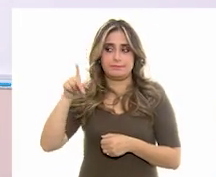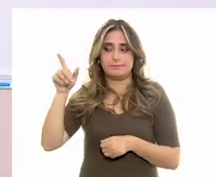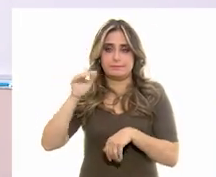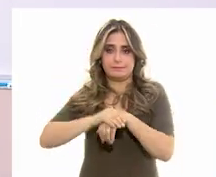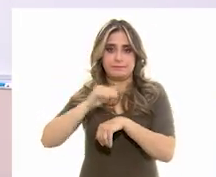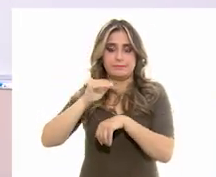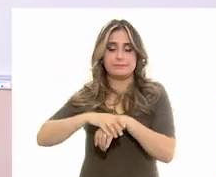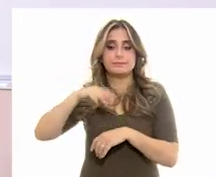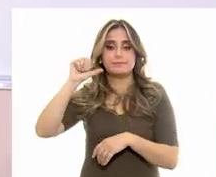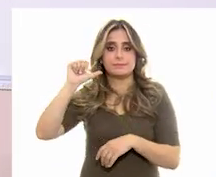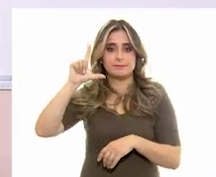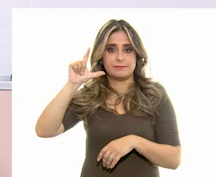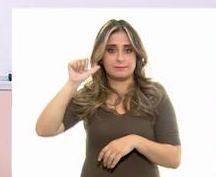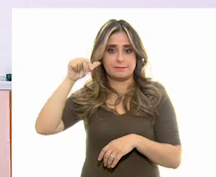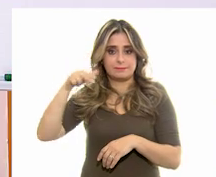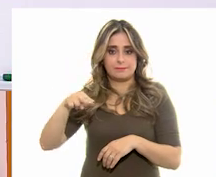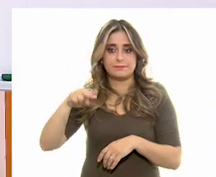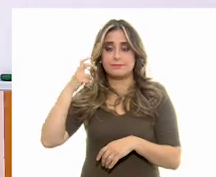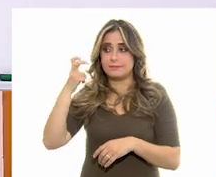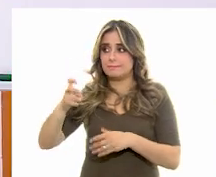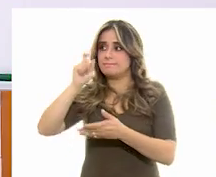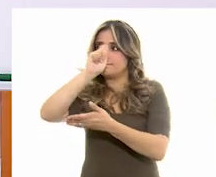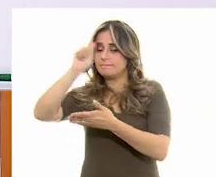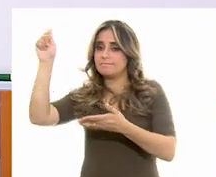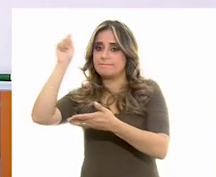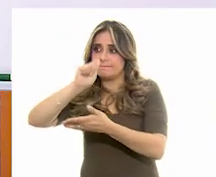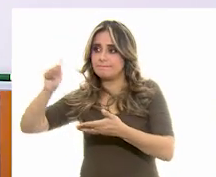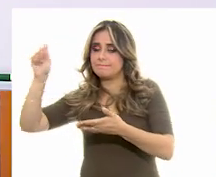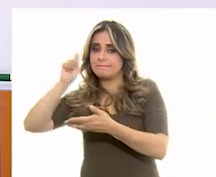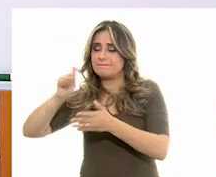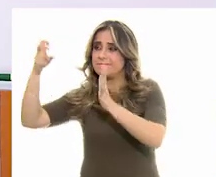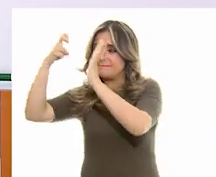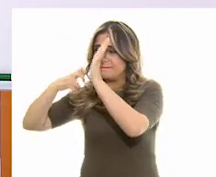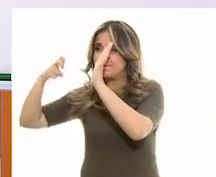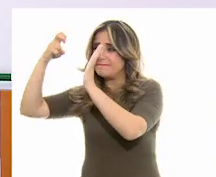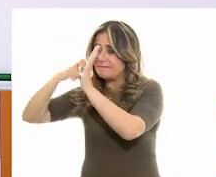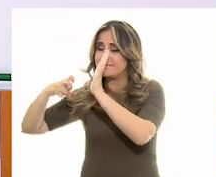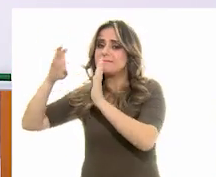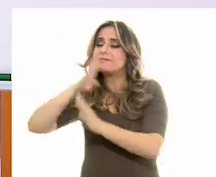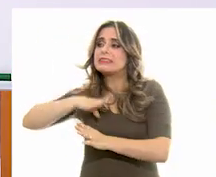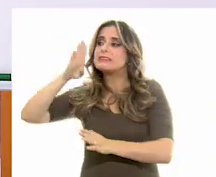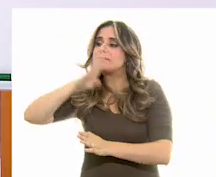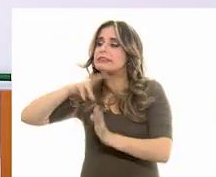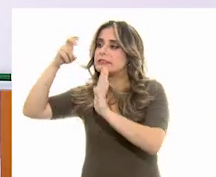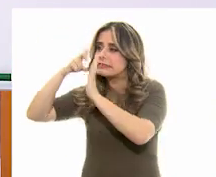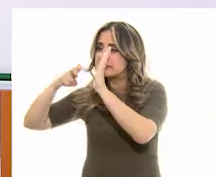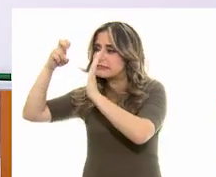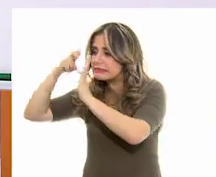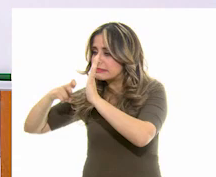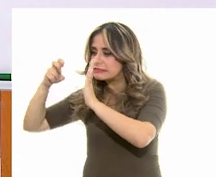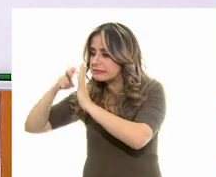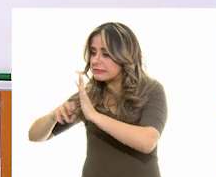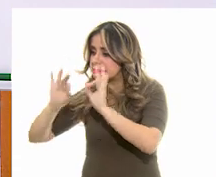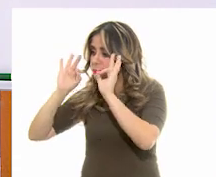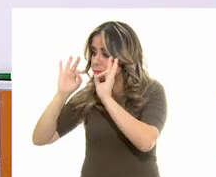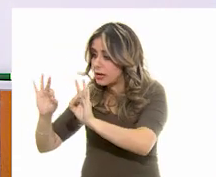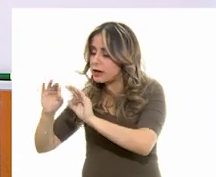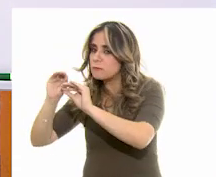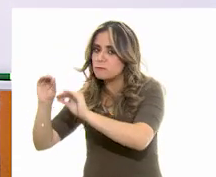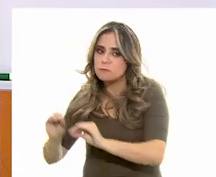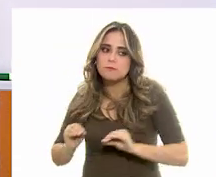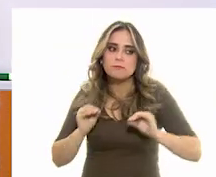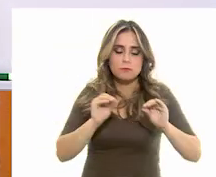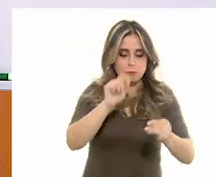Alan, después de realizar todas estas correcciones, su